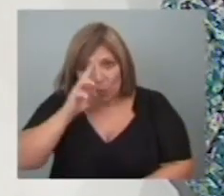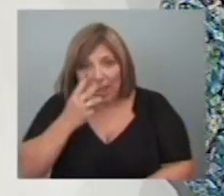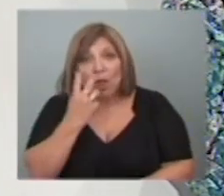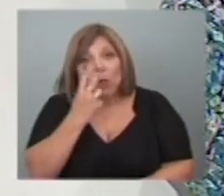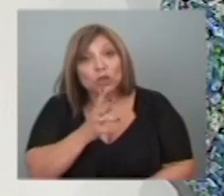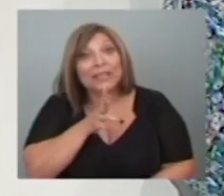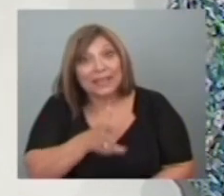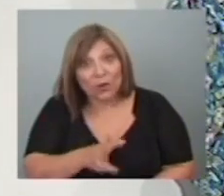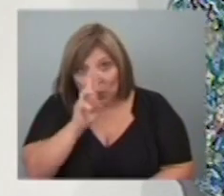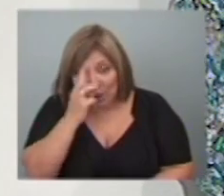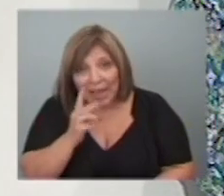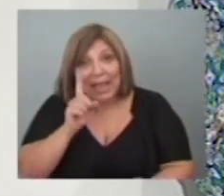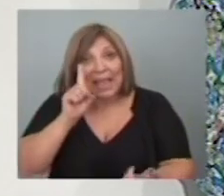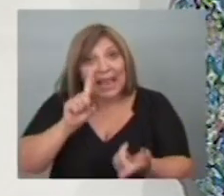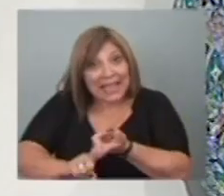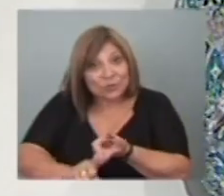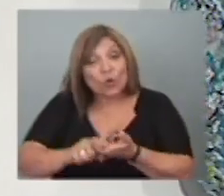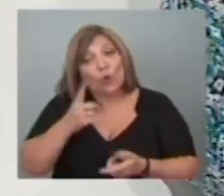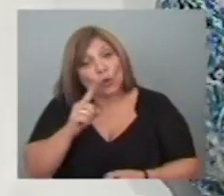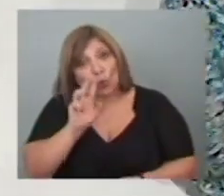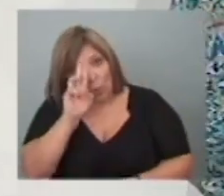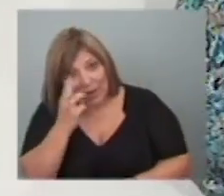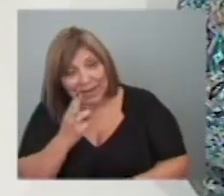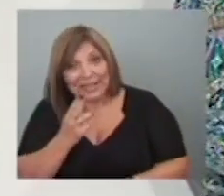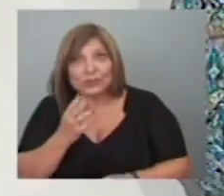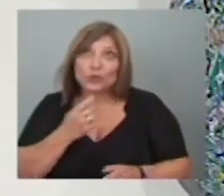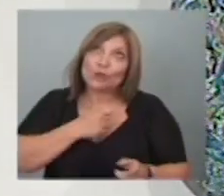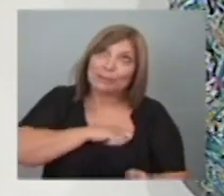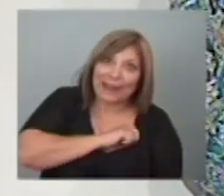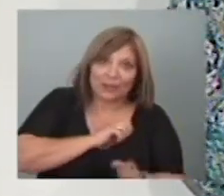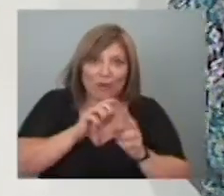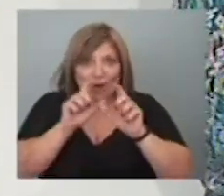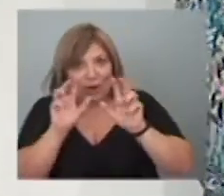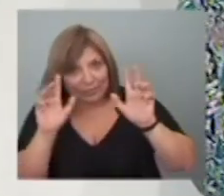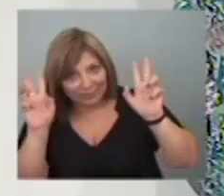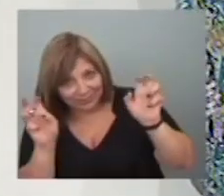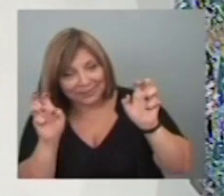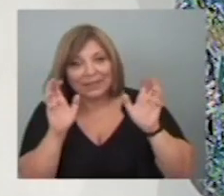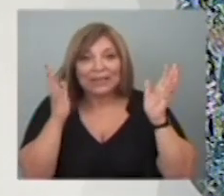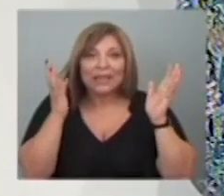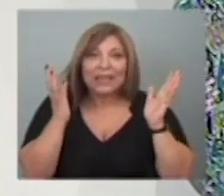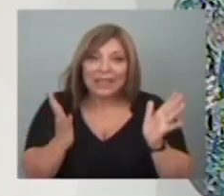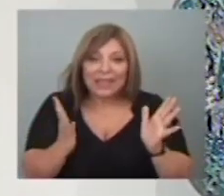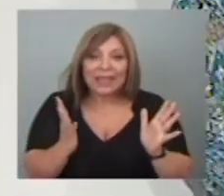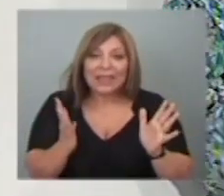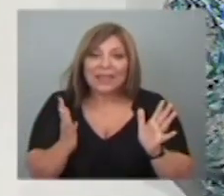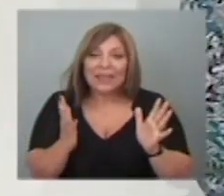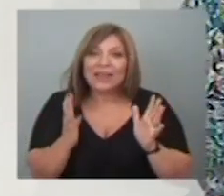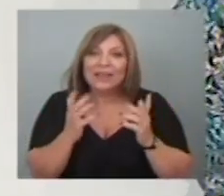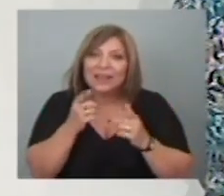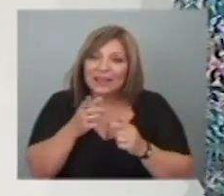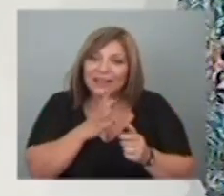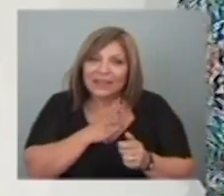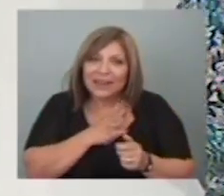2 hijos uruguayos, casado con un uruguayo español, por decirlo así, y que